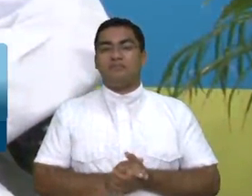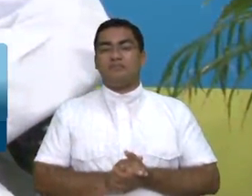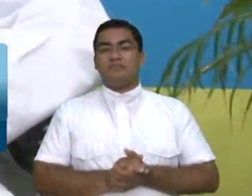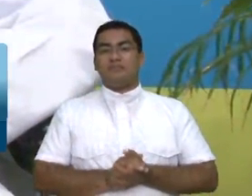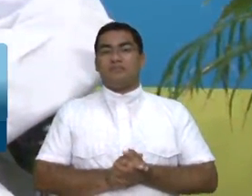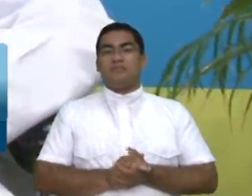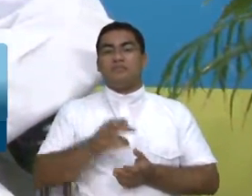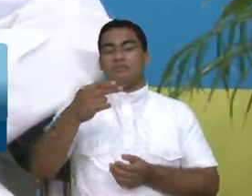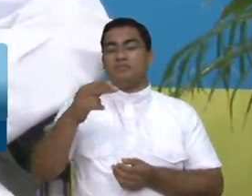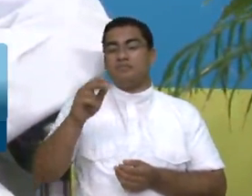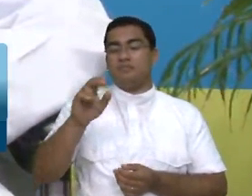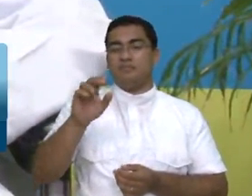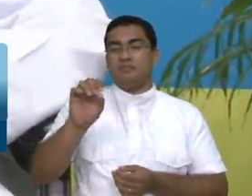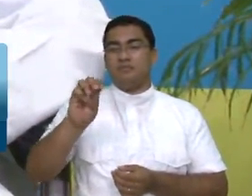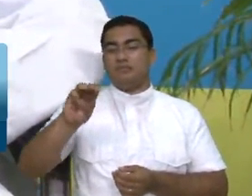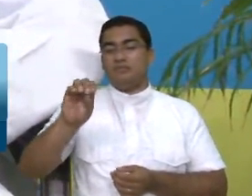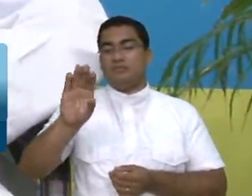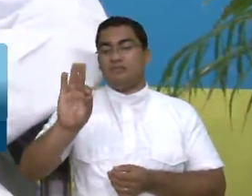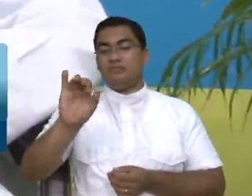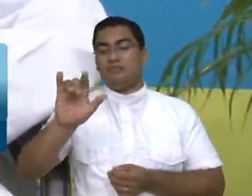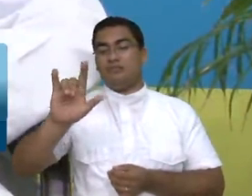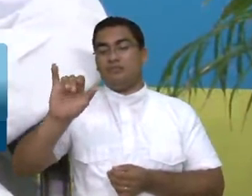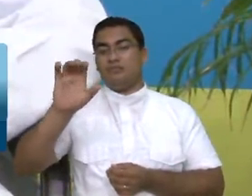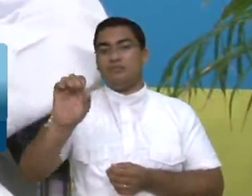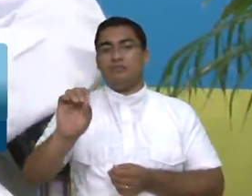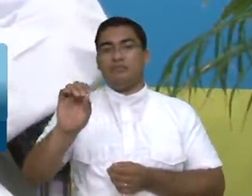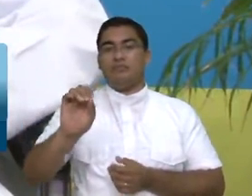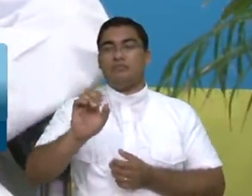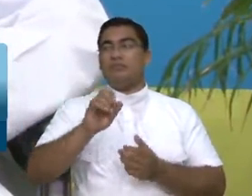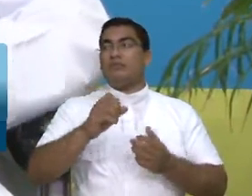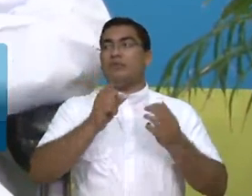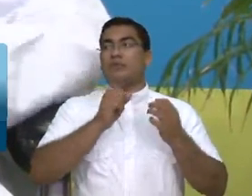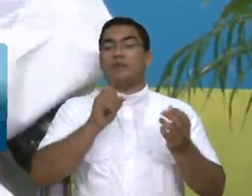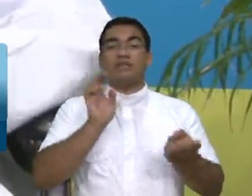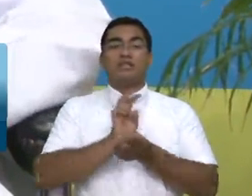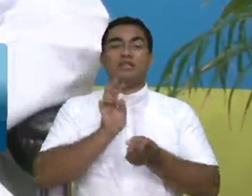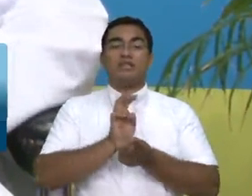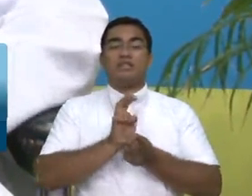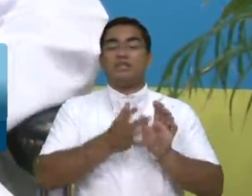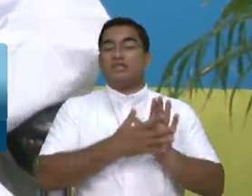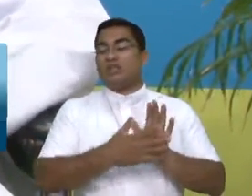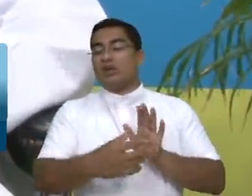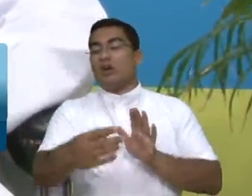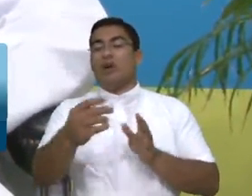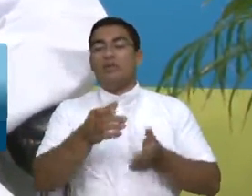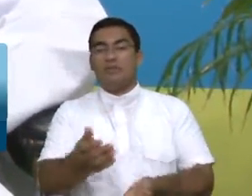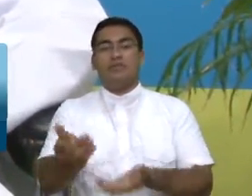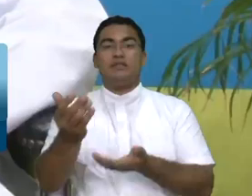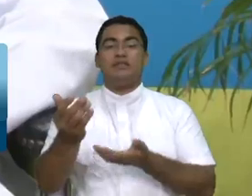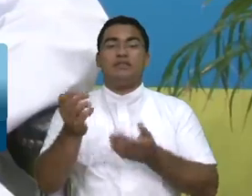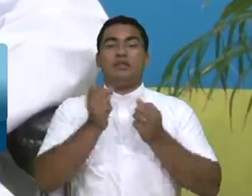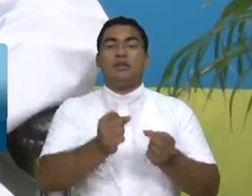un hemofílico tiene un varón, ¿verdad? Como pone una Y, una Y, no está transmitiendo la X defectuosa. Entonces todos los